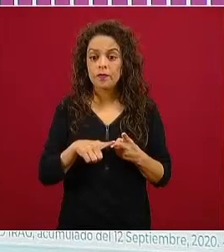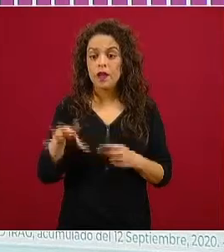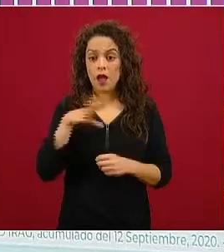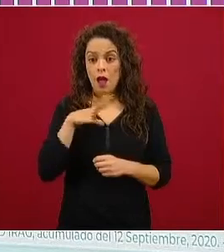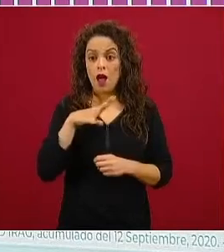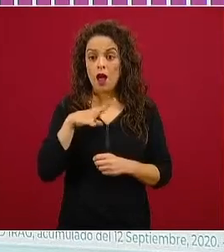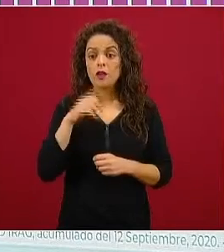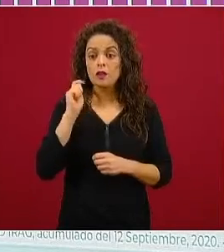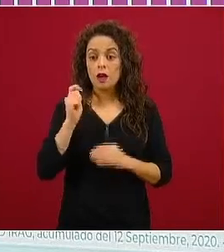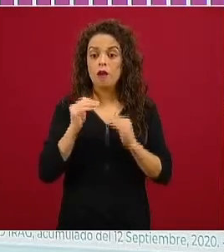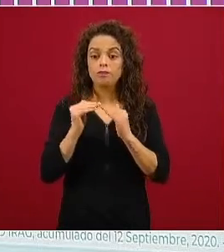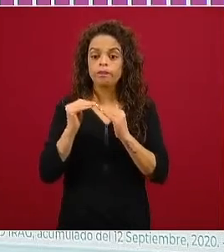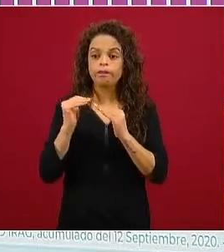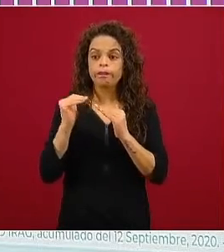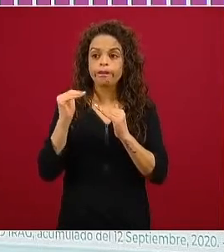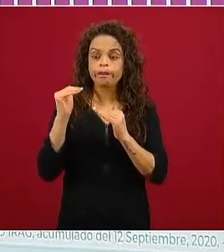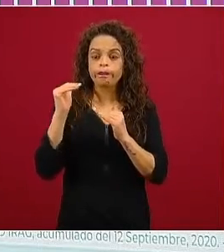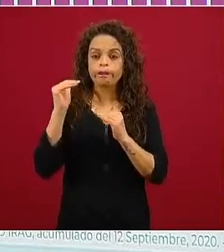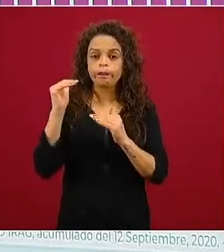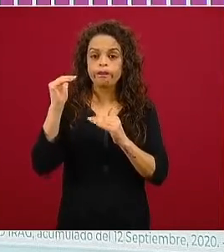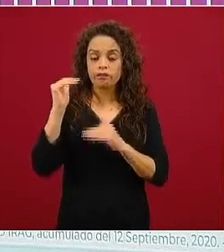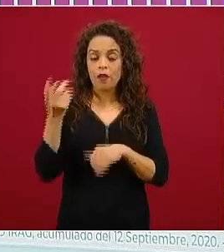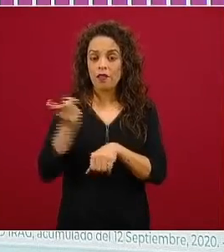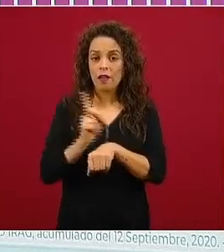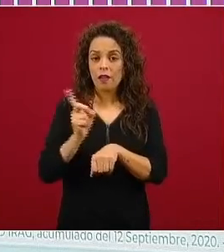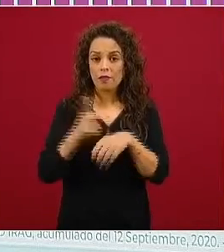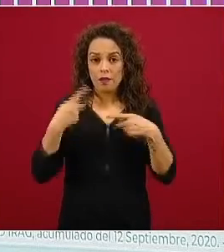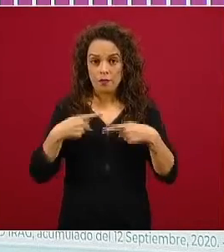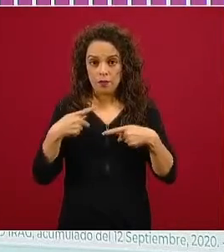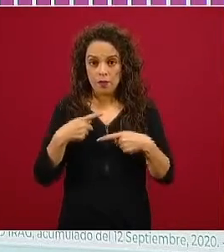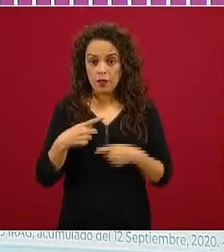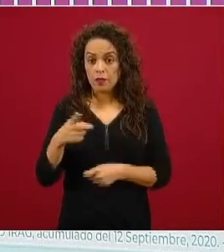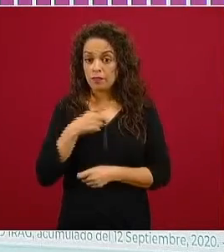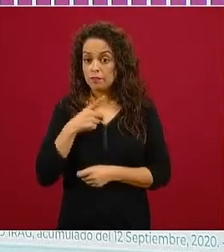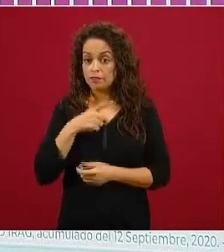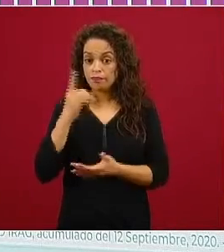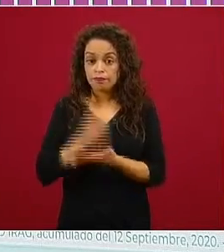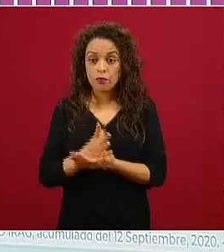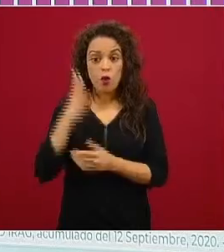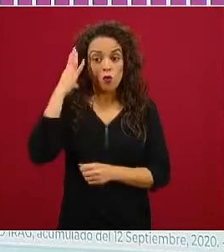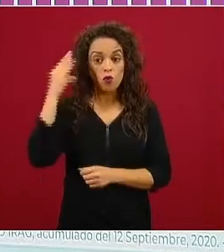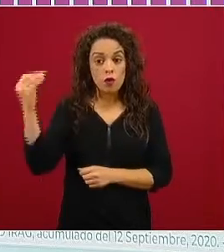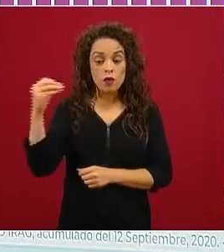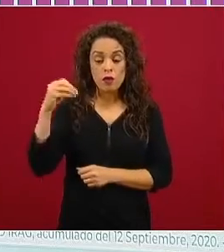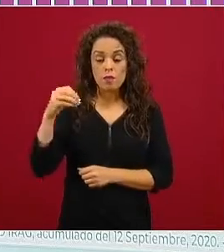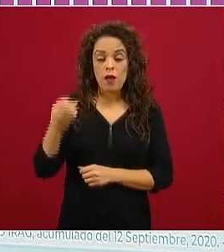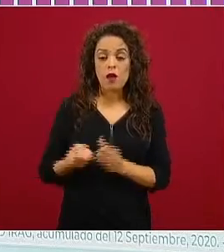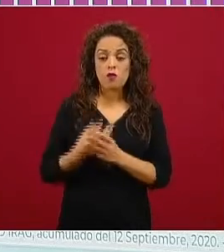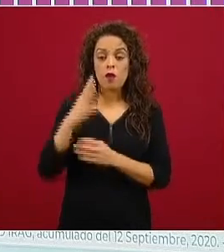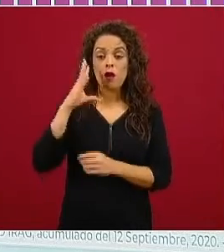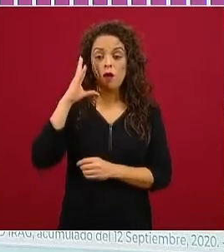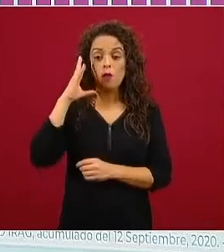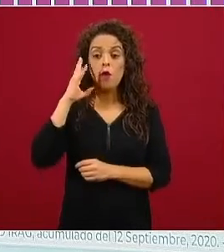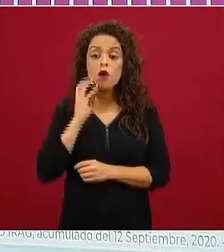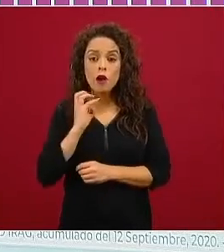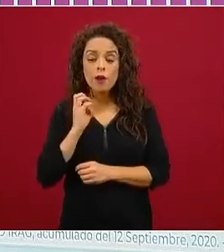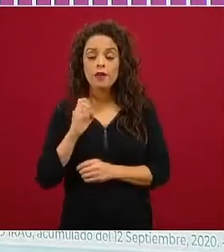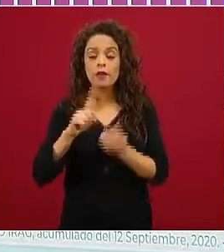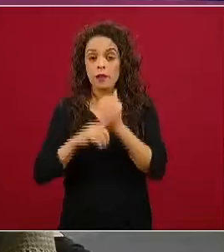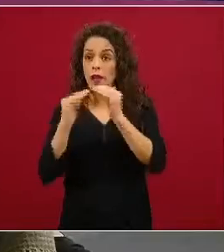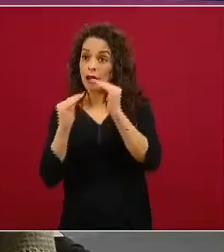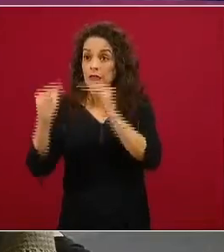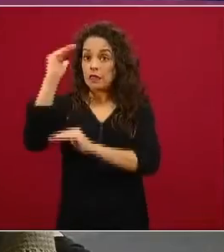de operaciones para todas las demás atenciones del servicio público de salud. Tenemos solamente 2